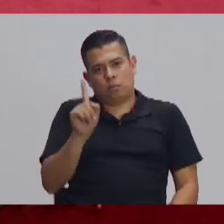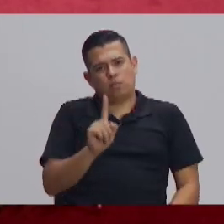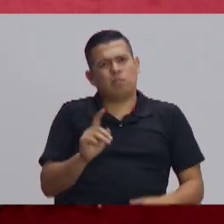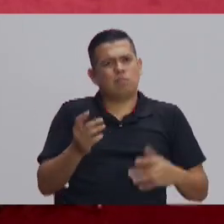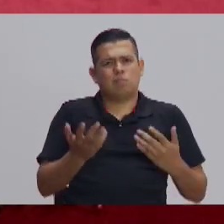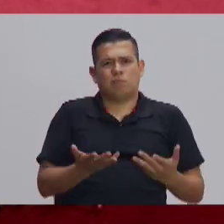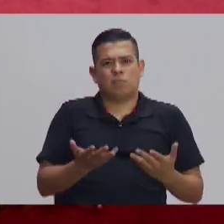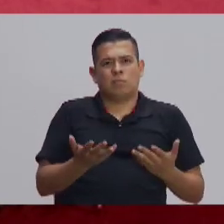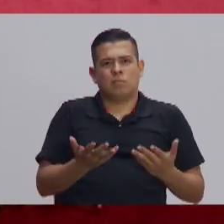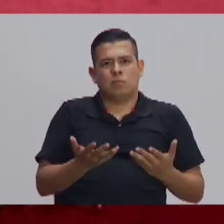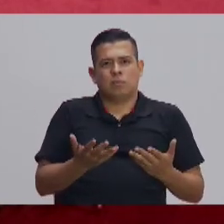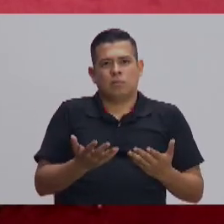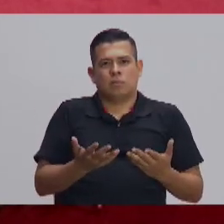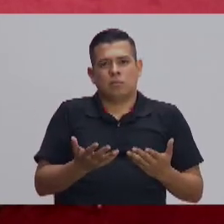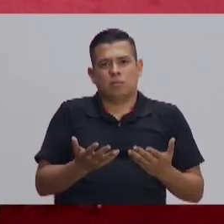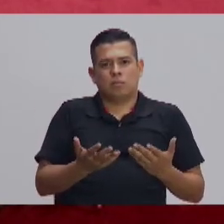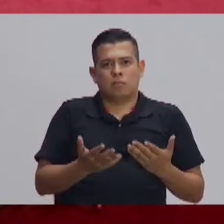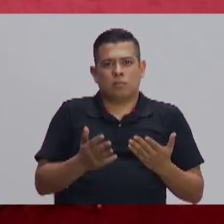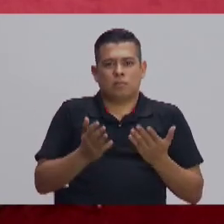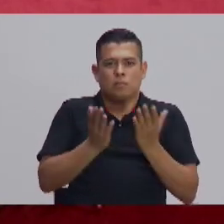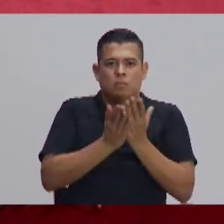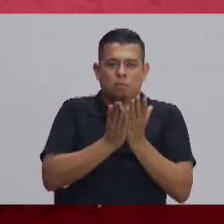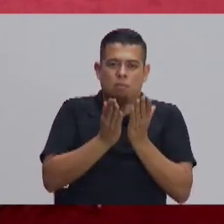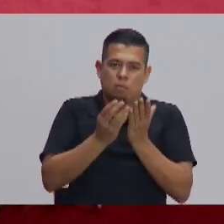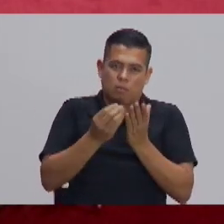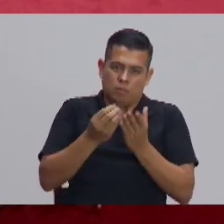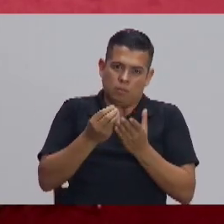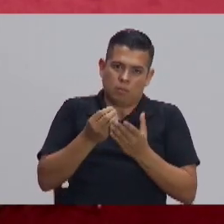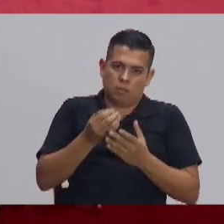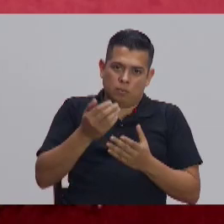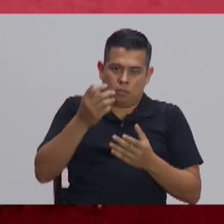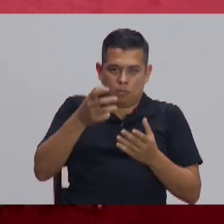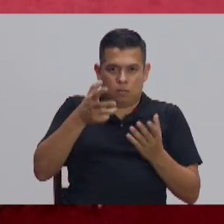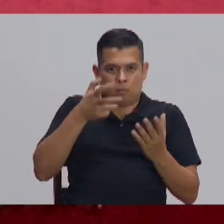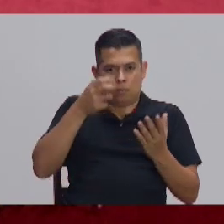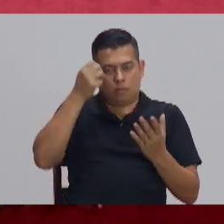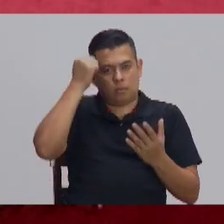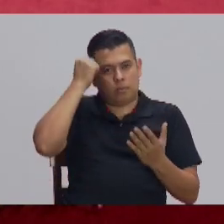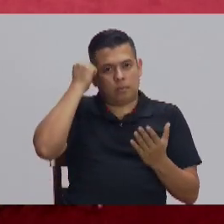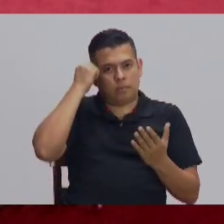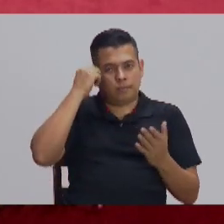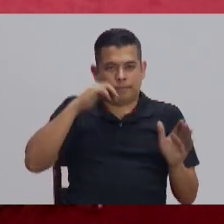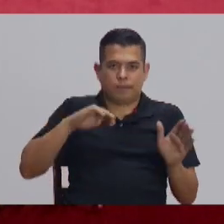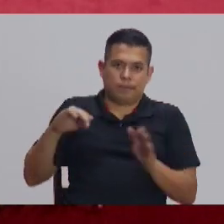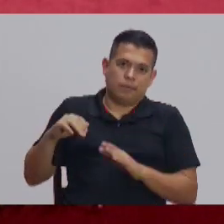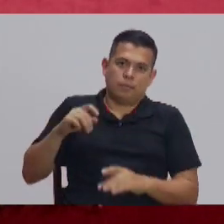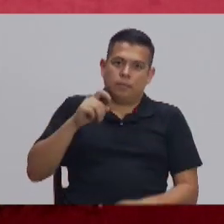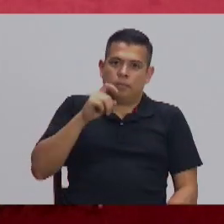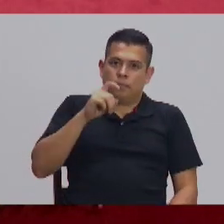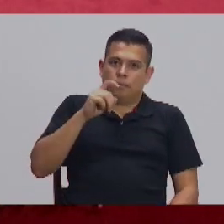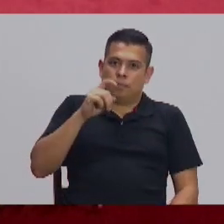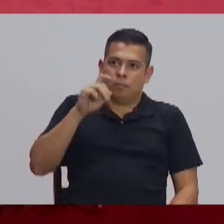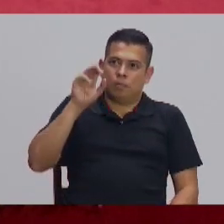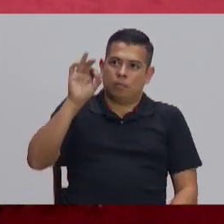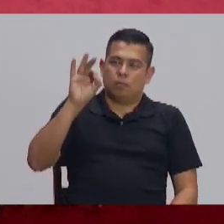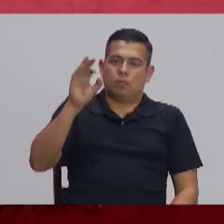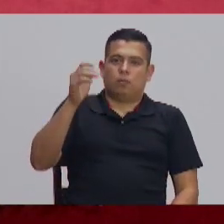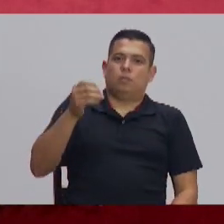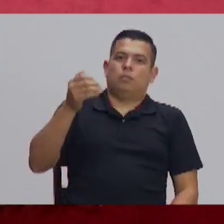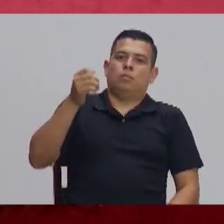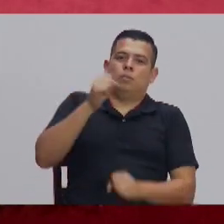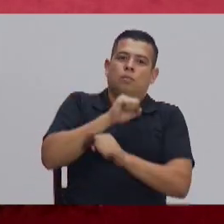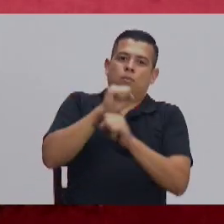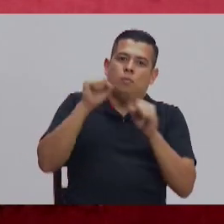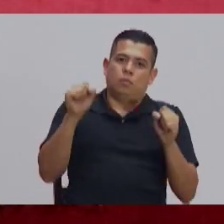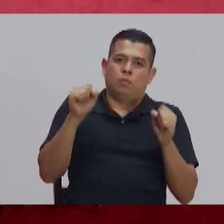a alimentar de su palabra el pastor lo dejó más que claro me encantó lo que dijo y en la mañana nos